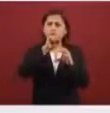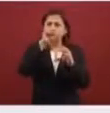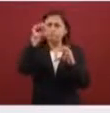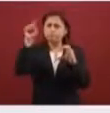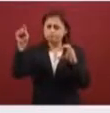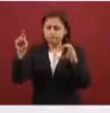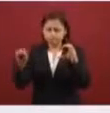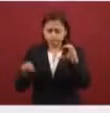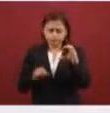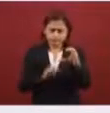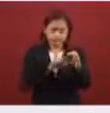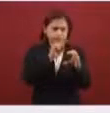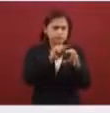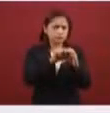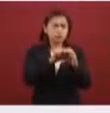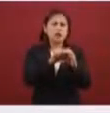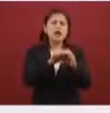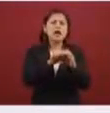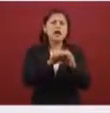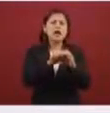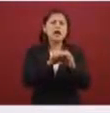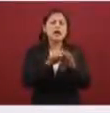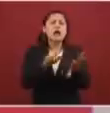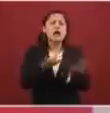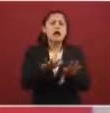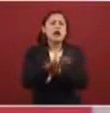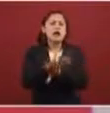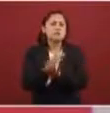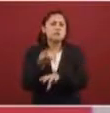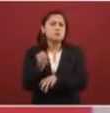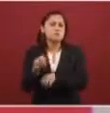Cuando no hay cambios,